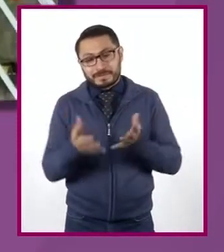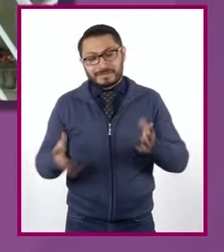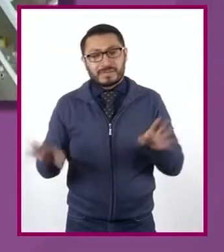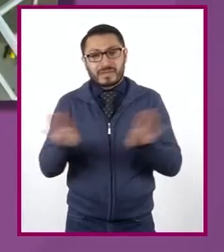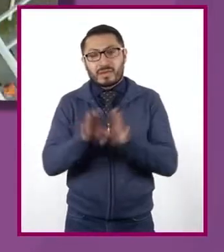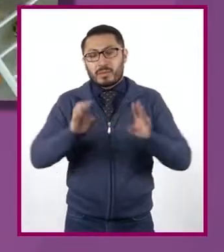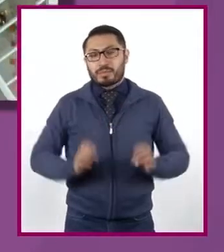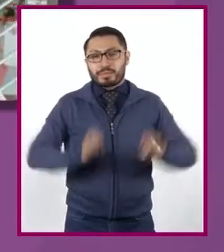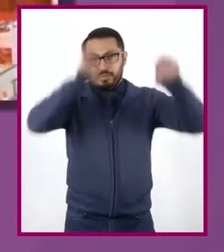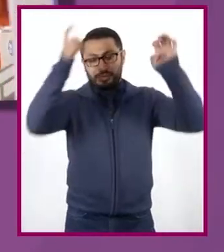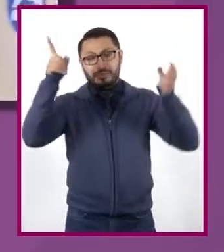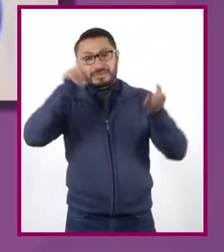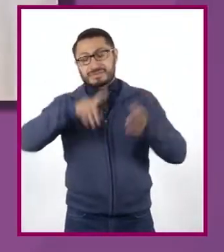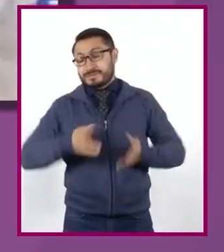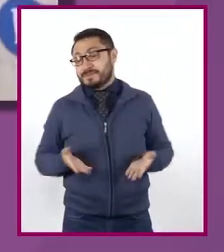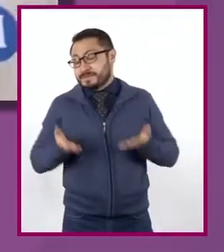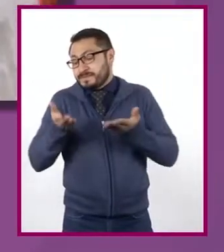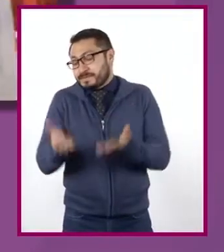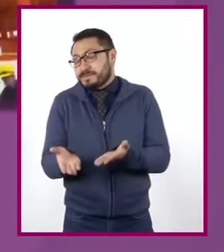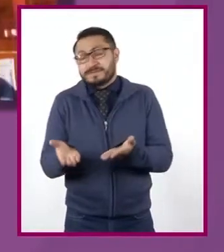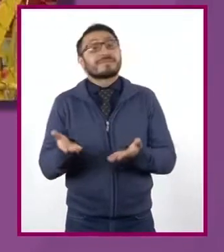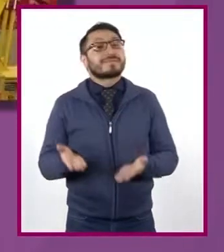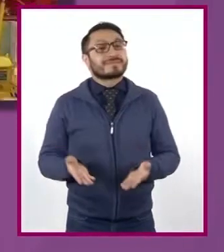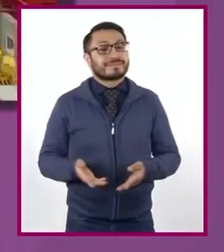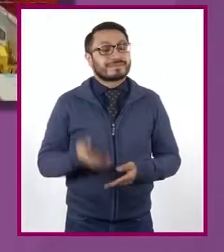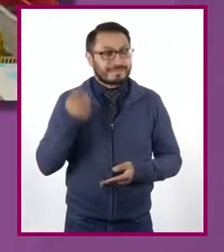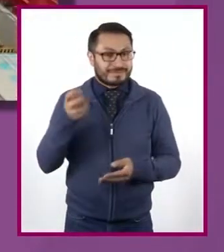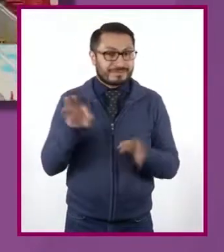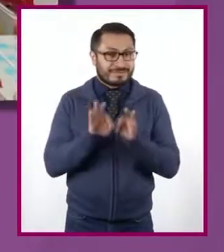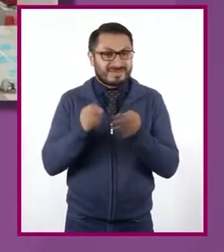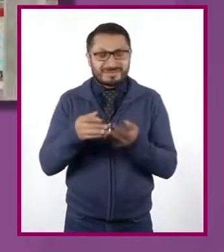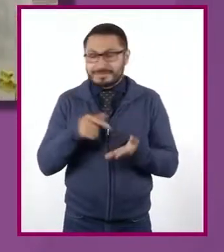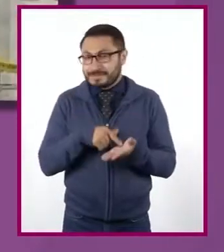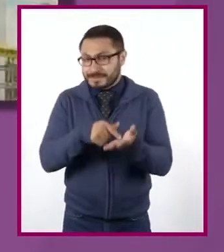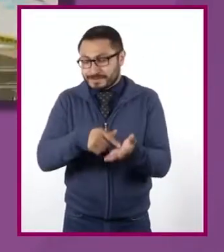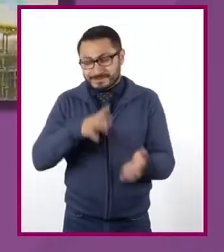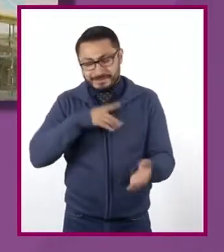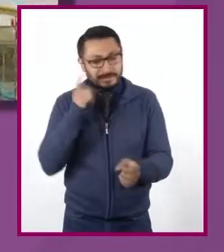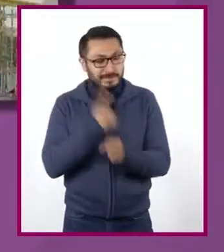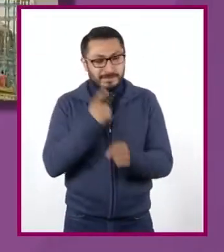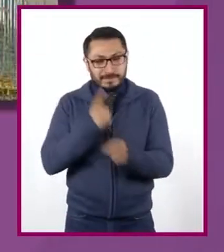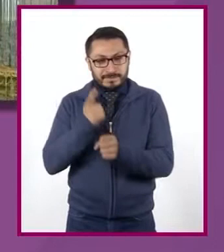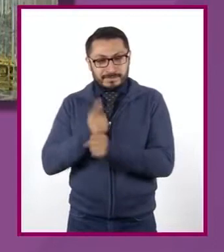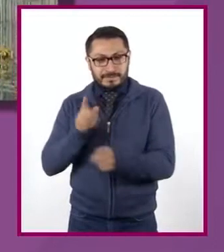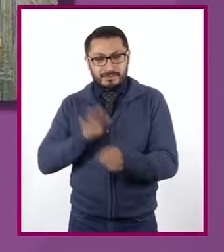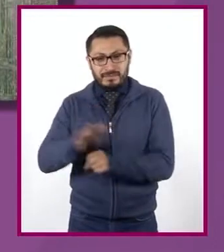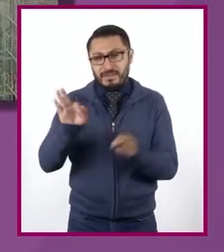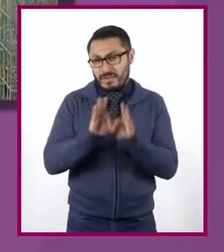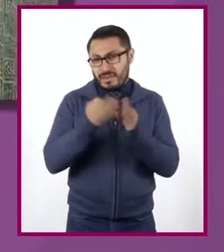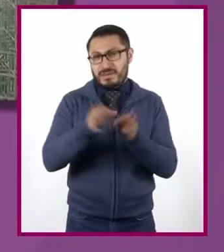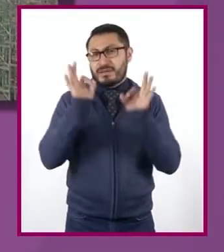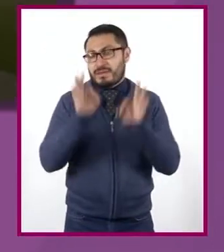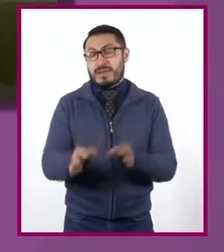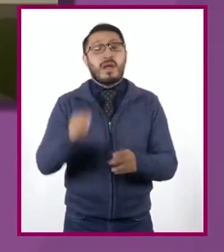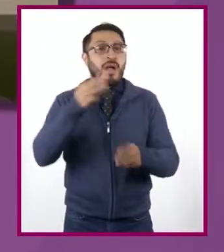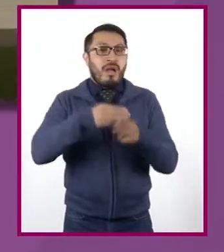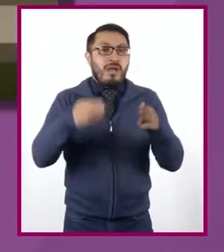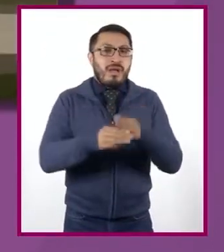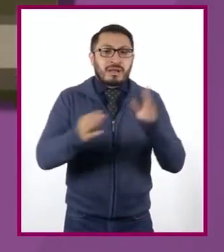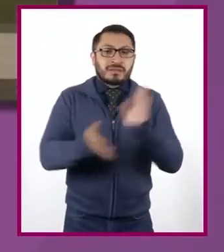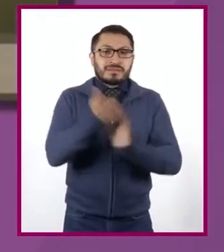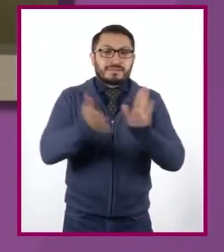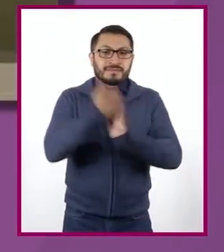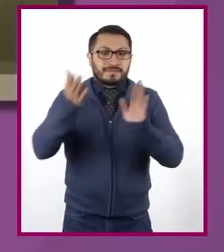de un edificio. Ellos, a través de ese modelo, pueden identificar cuál es la mejor forma y materiales para